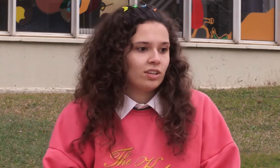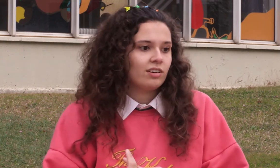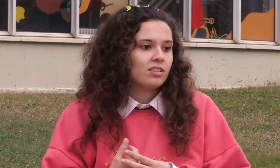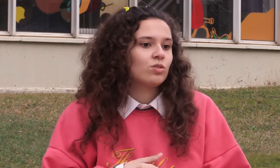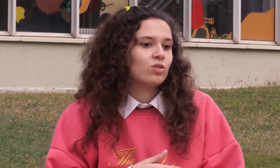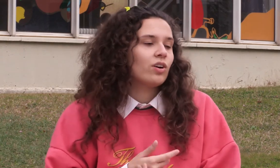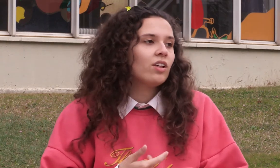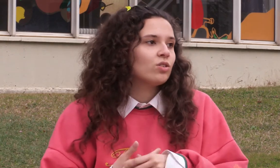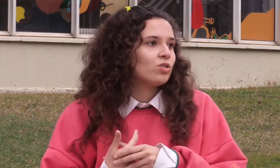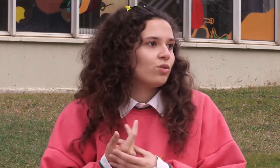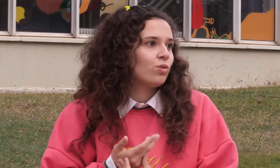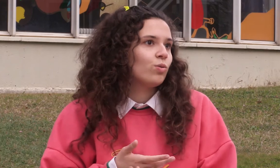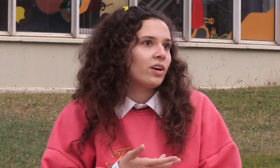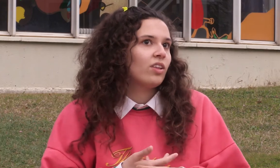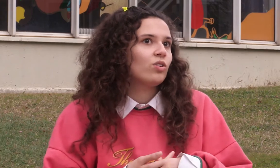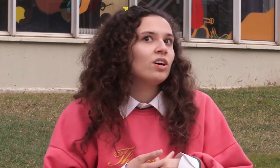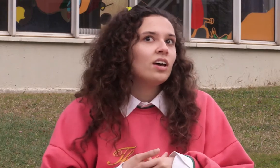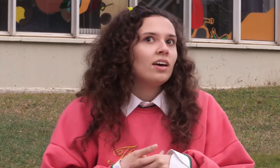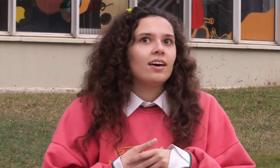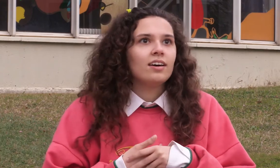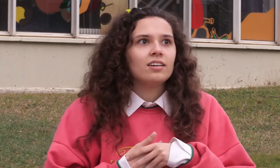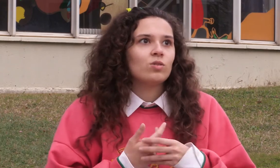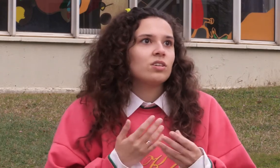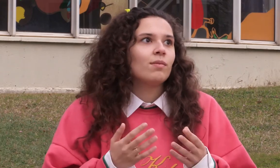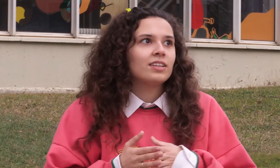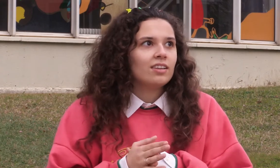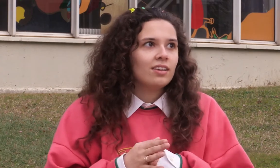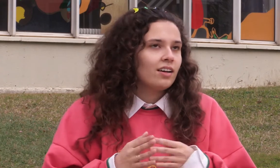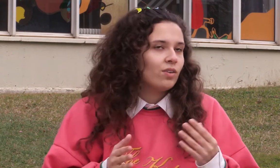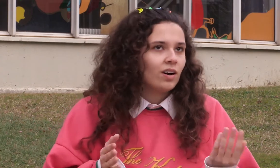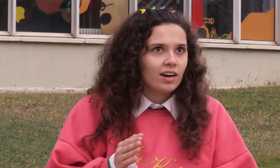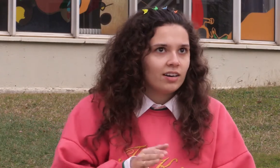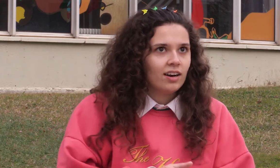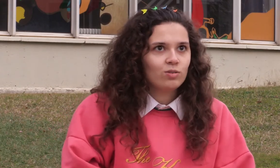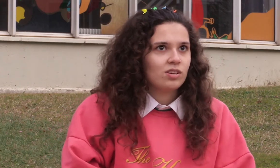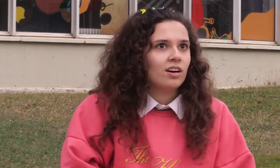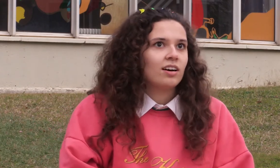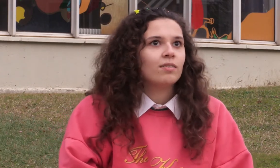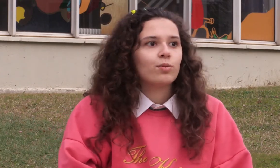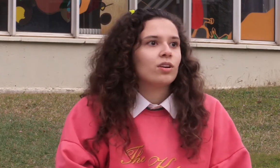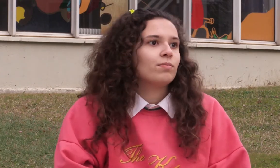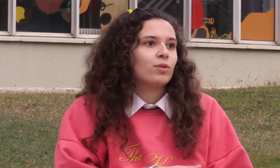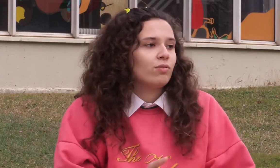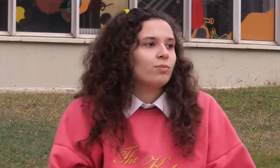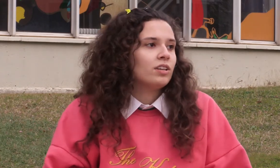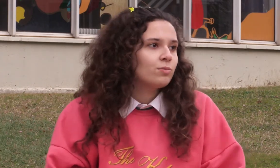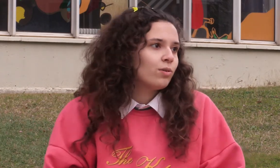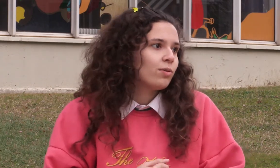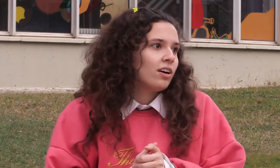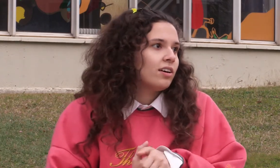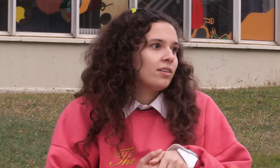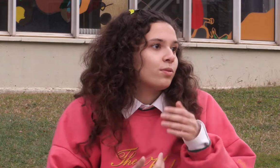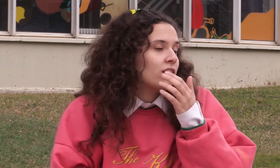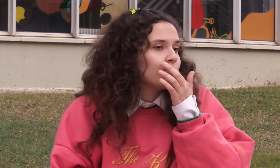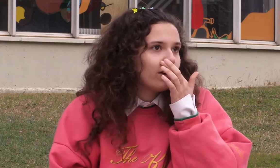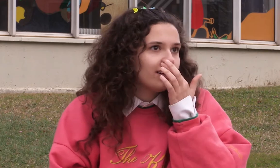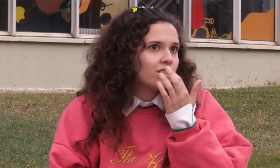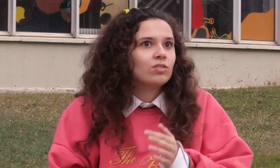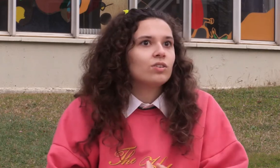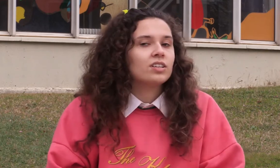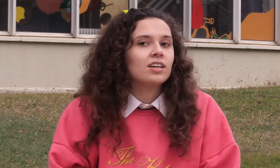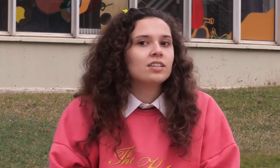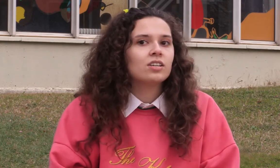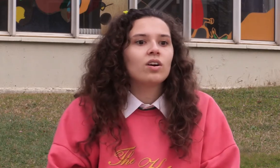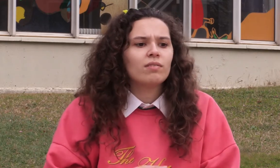luchamos a través de nuestro grado no sólo un grado exclusivamente dedicado a la lucha por el feminismo o por las